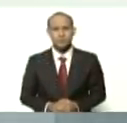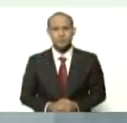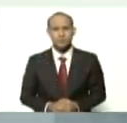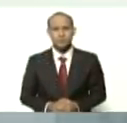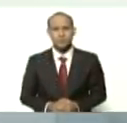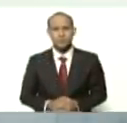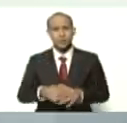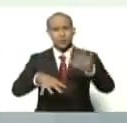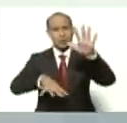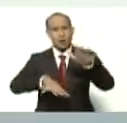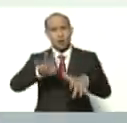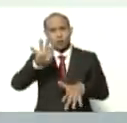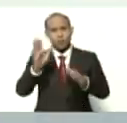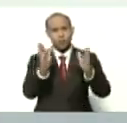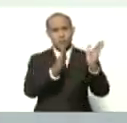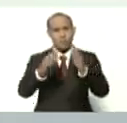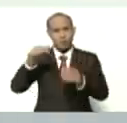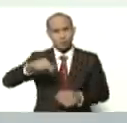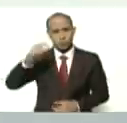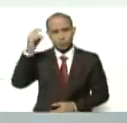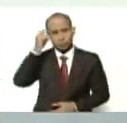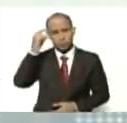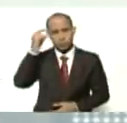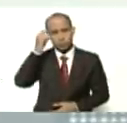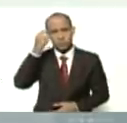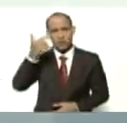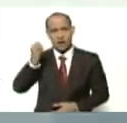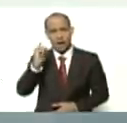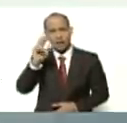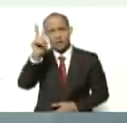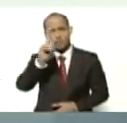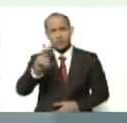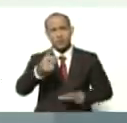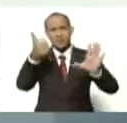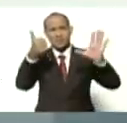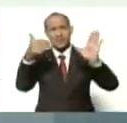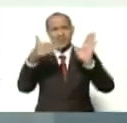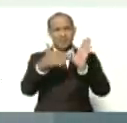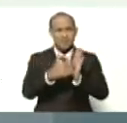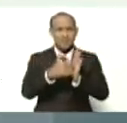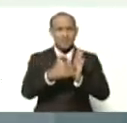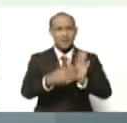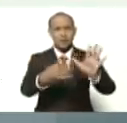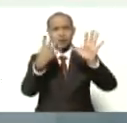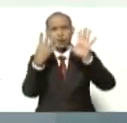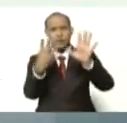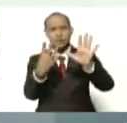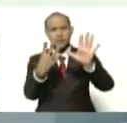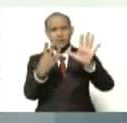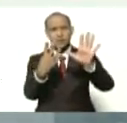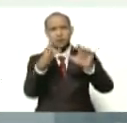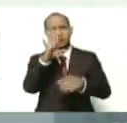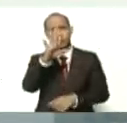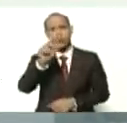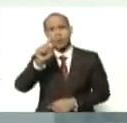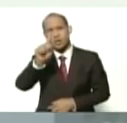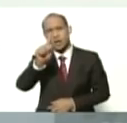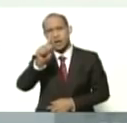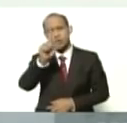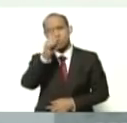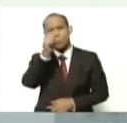para el 14 de marzo tenemos en venezuela 6 mil 951 casos